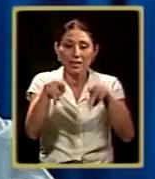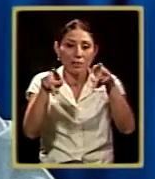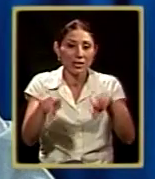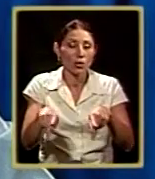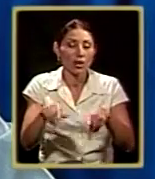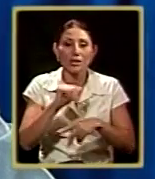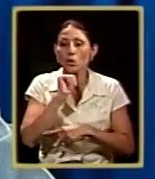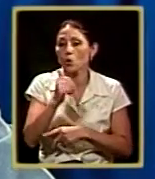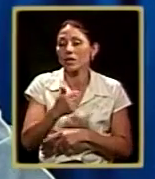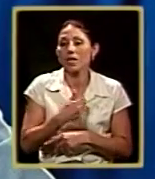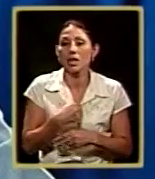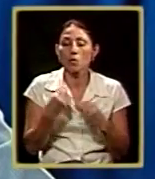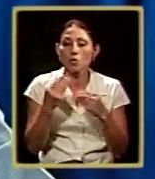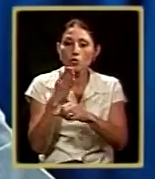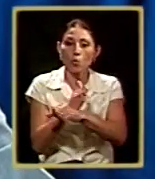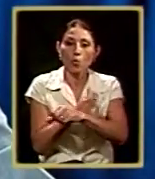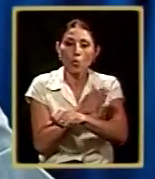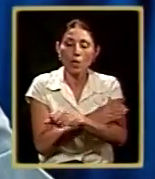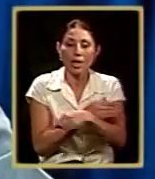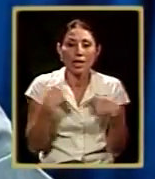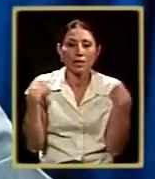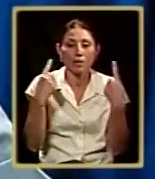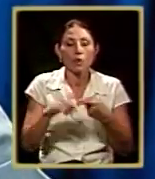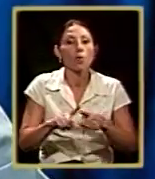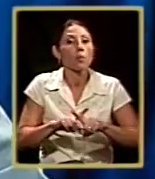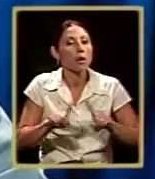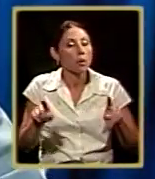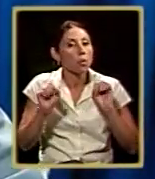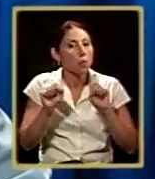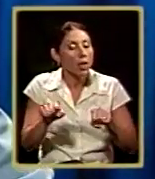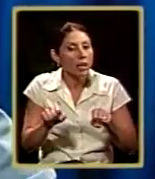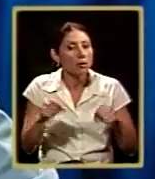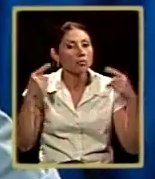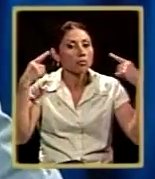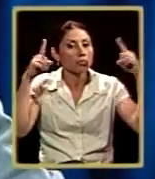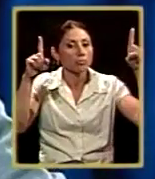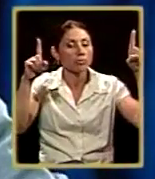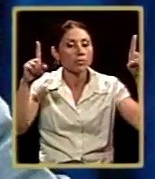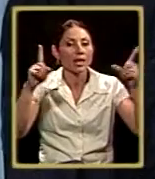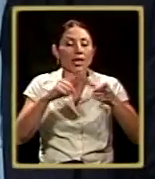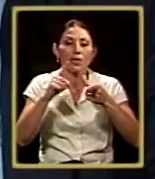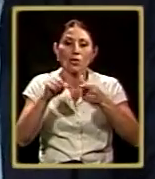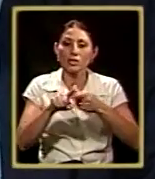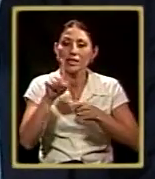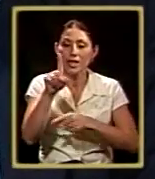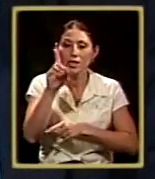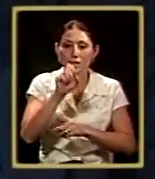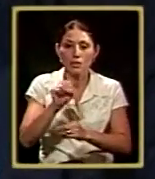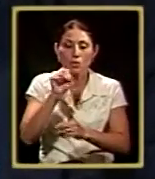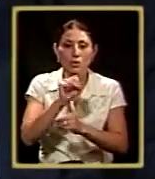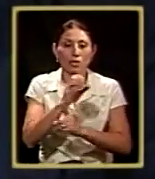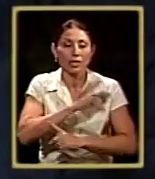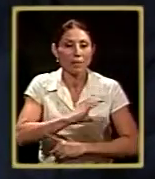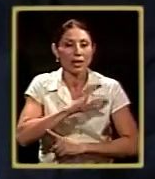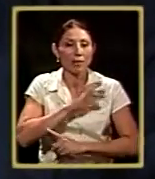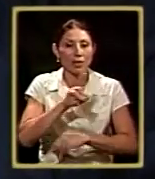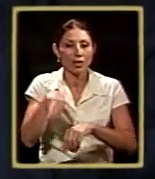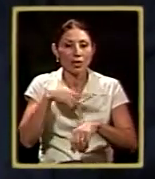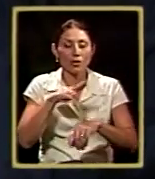castellano menos, y sin embargo saben salir. Ahí hay un asunto de temperamento nacional, pero también uso eso